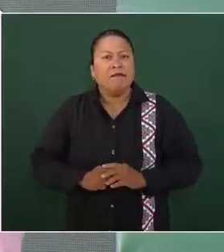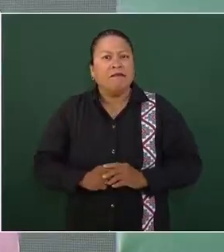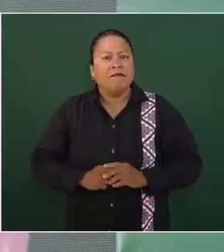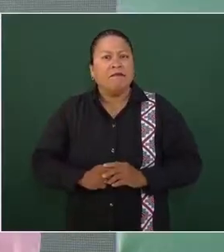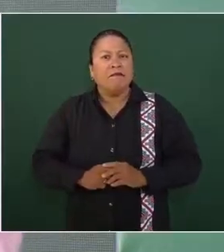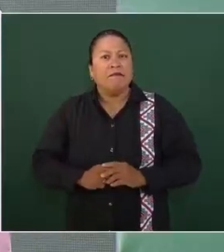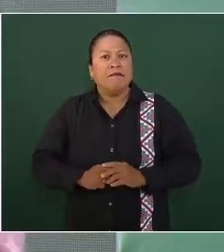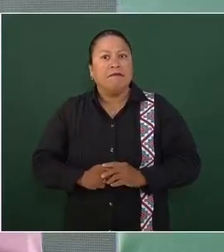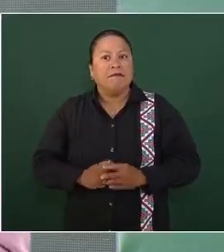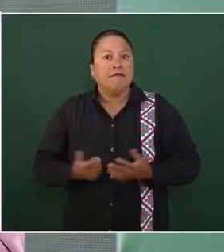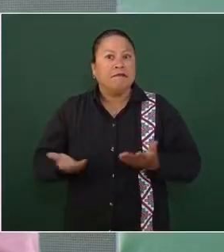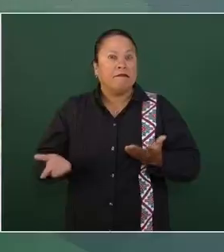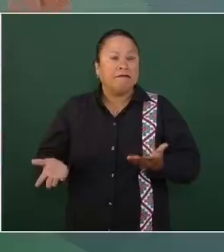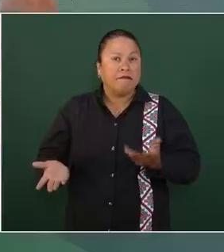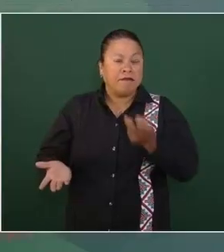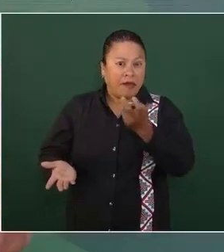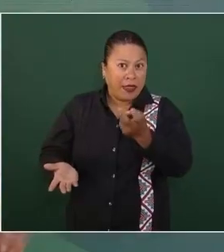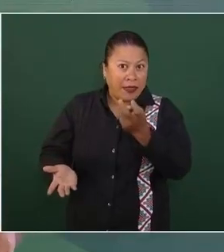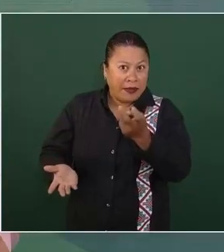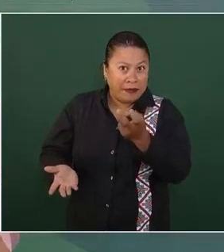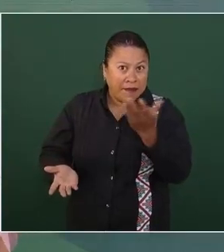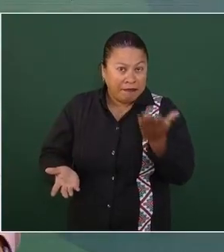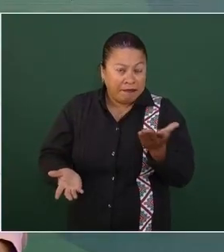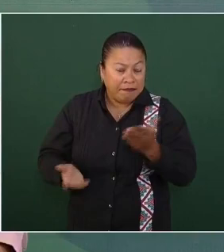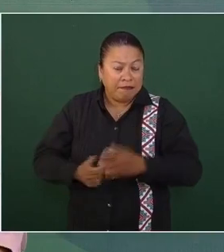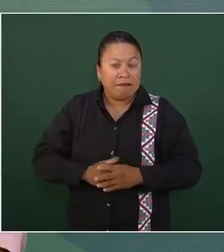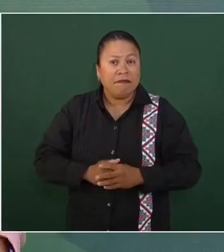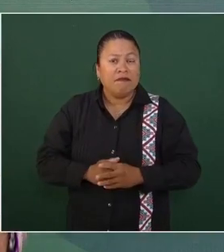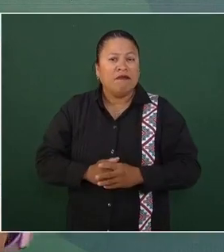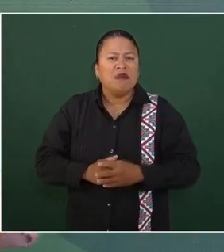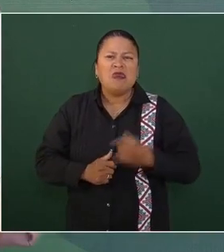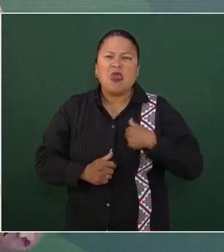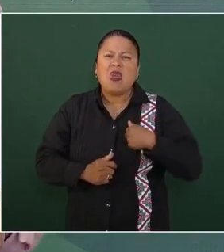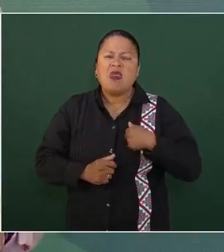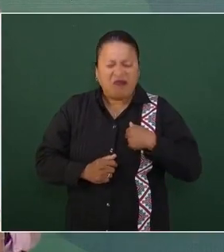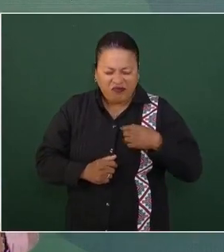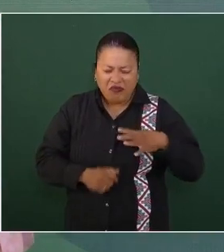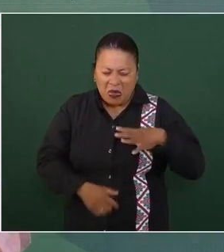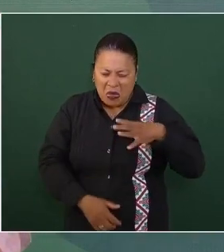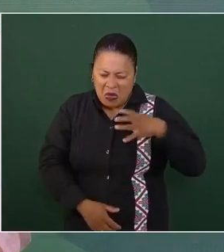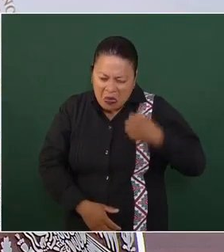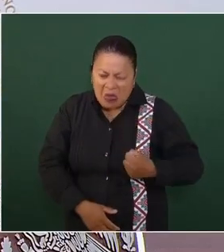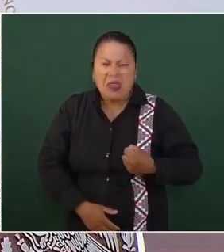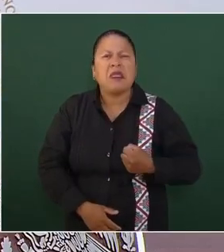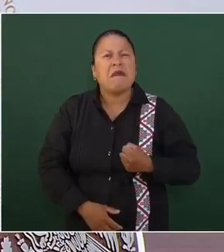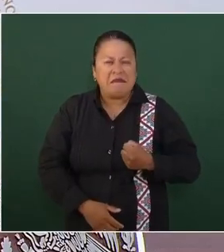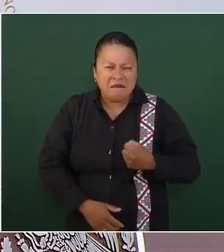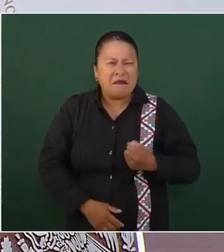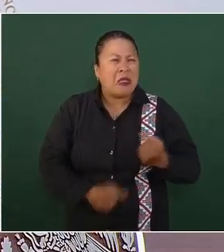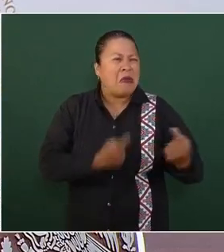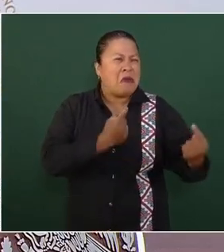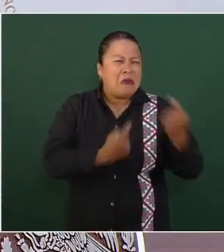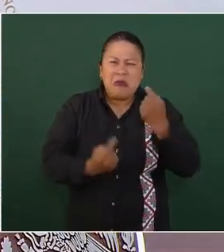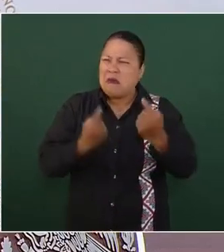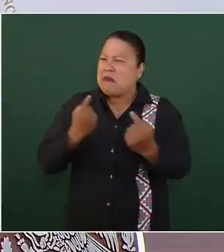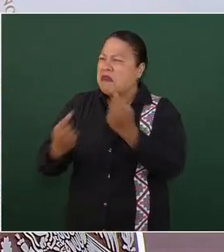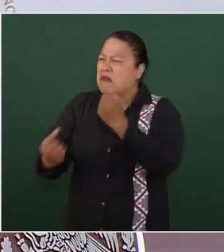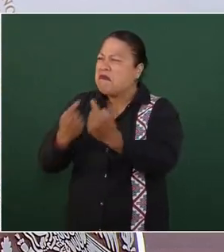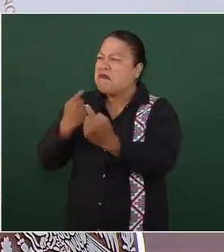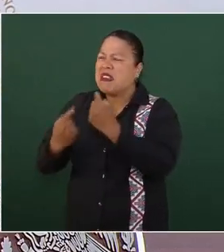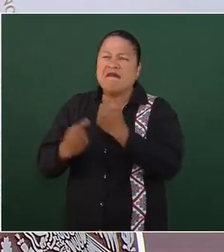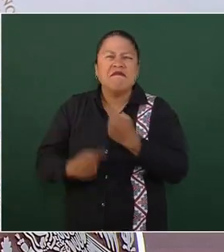por eso puedo resistir todos los ataques